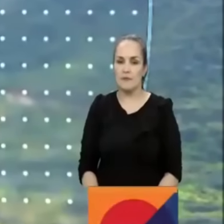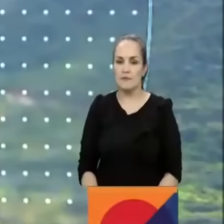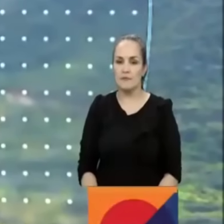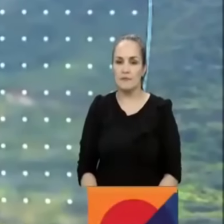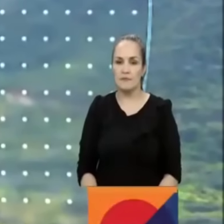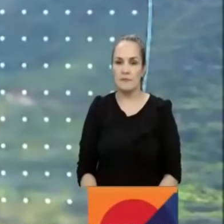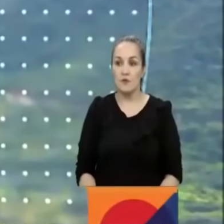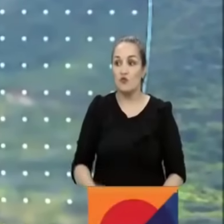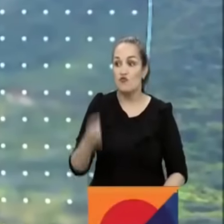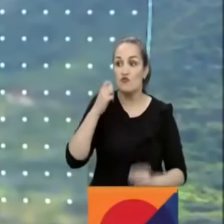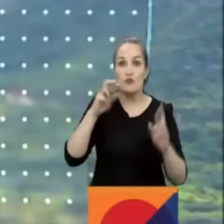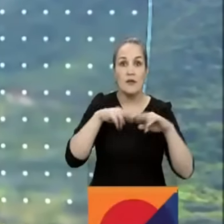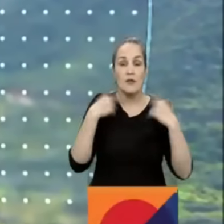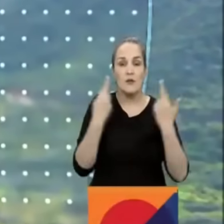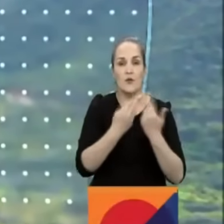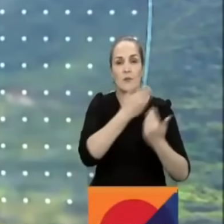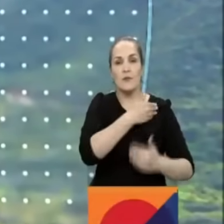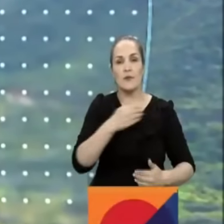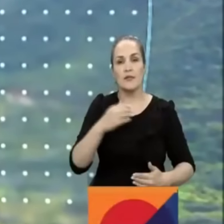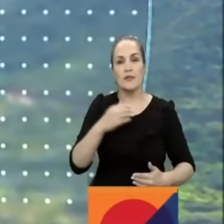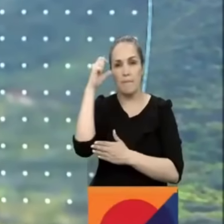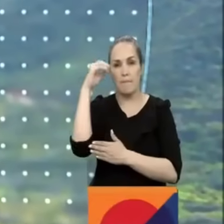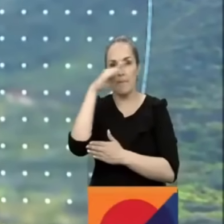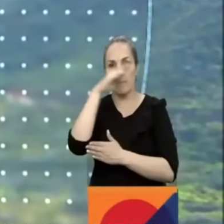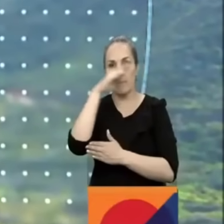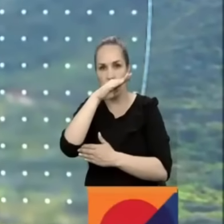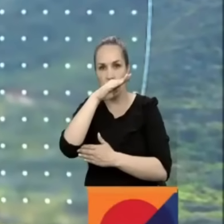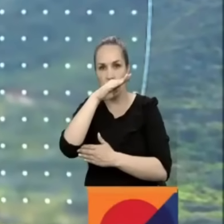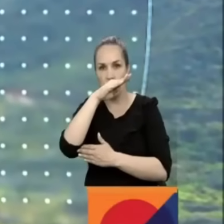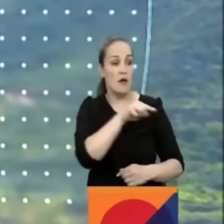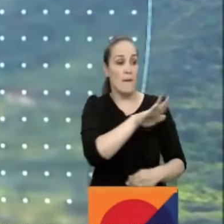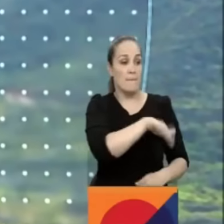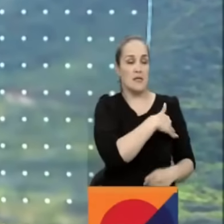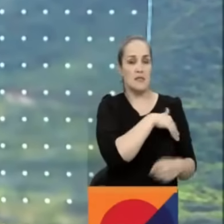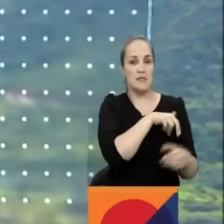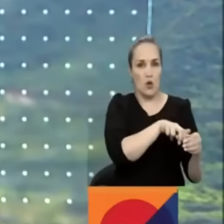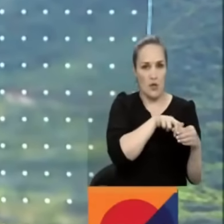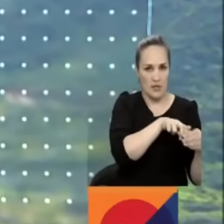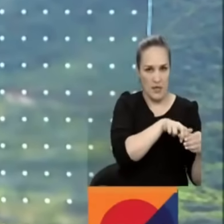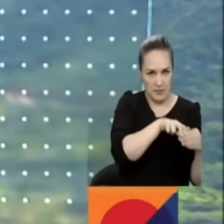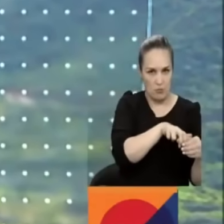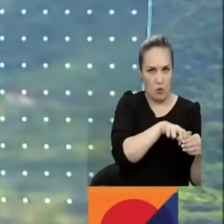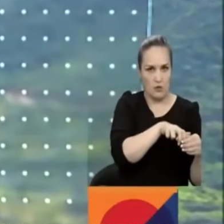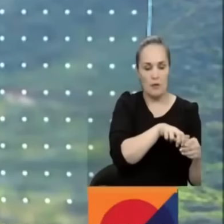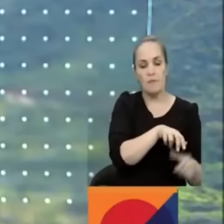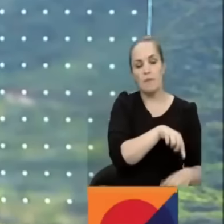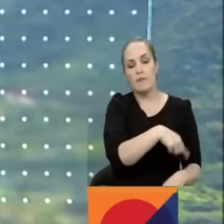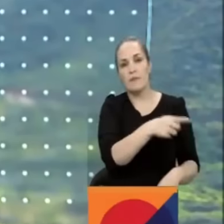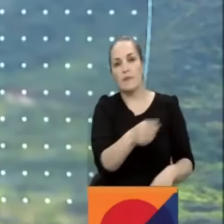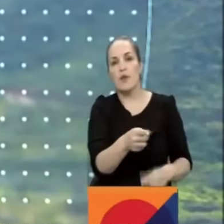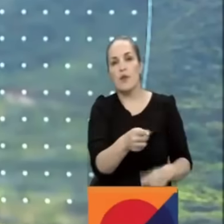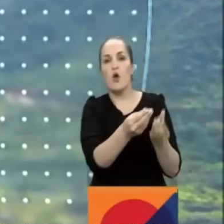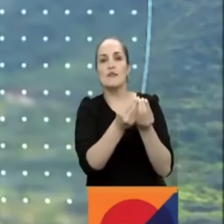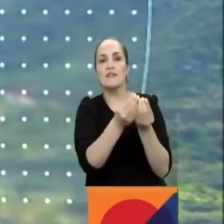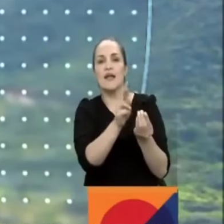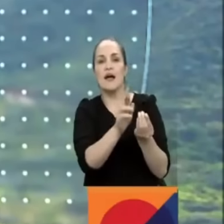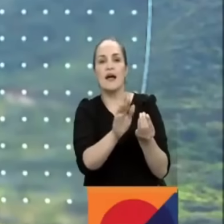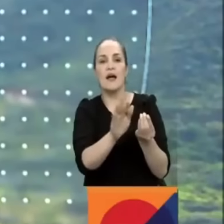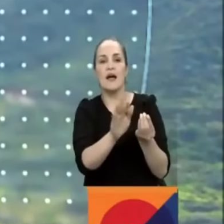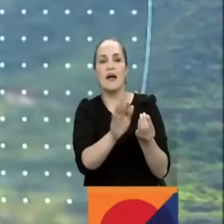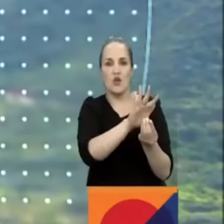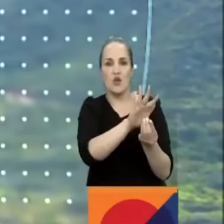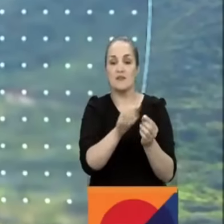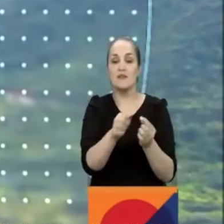Tras la reunión del presidente de la República, el Ministerio de Transporte y la consejera de las regiones con las autoridades locales para tratar